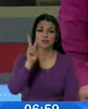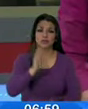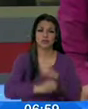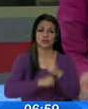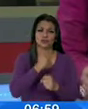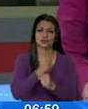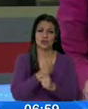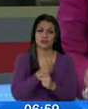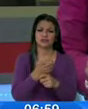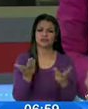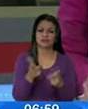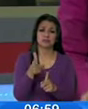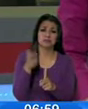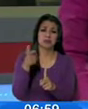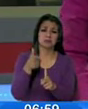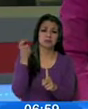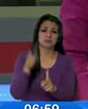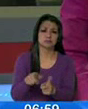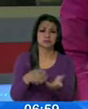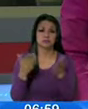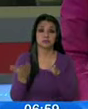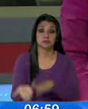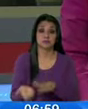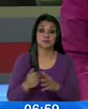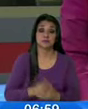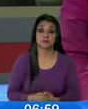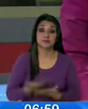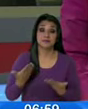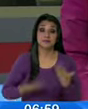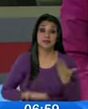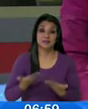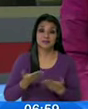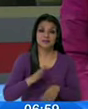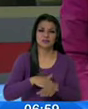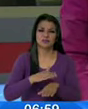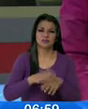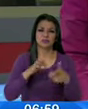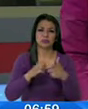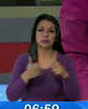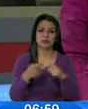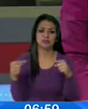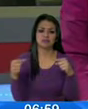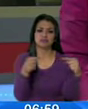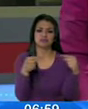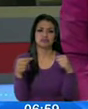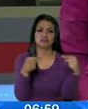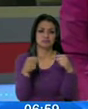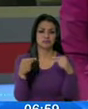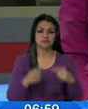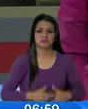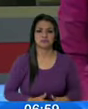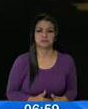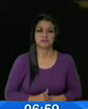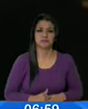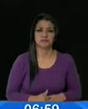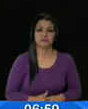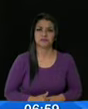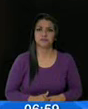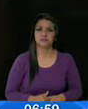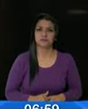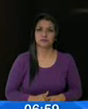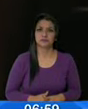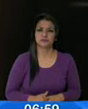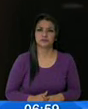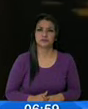2 impactos de bala. El crimen aparentemente respondería a una rencilla entre el fallecido y el autor del hecho de sangre. Habría